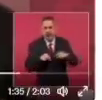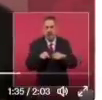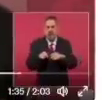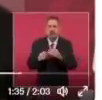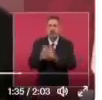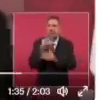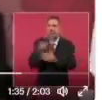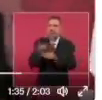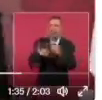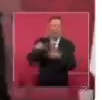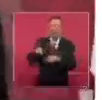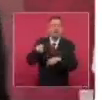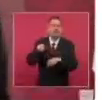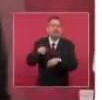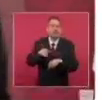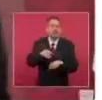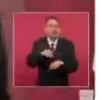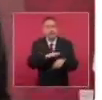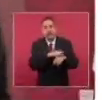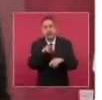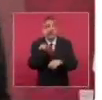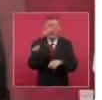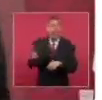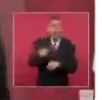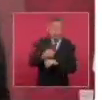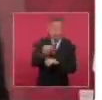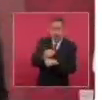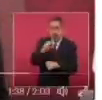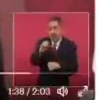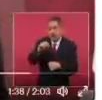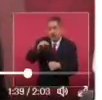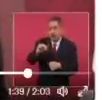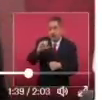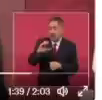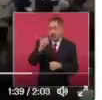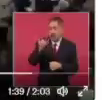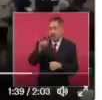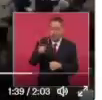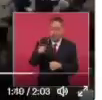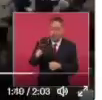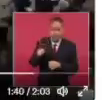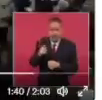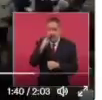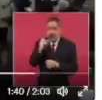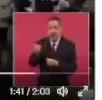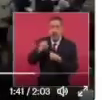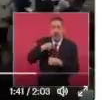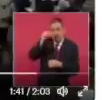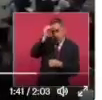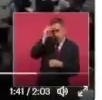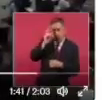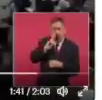limitando más. En tanto, Conacyt nos da una opinión